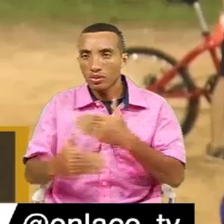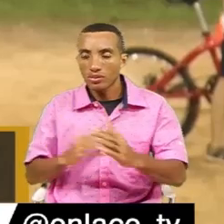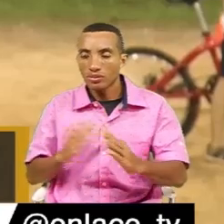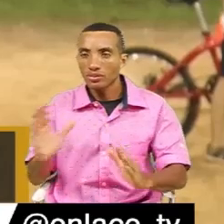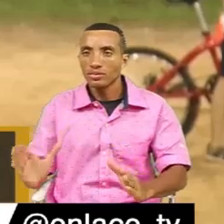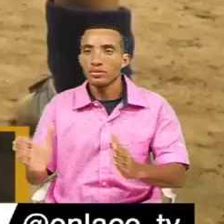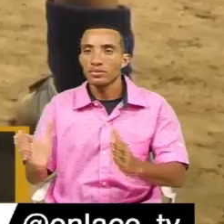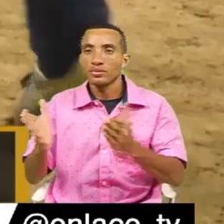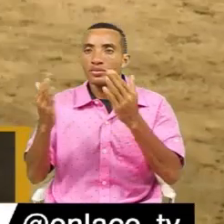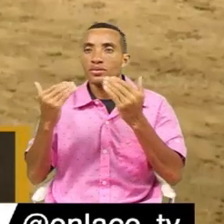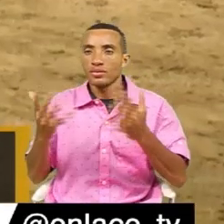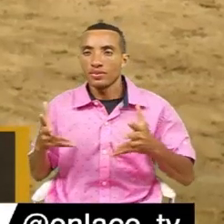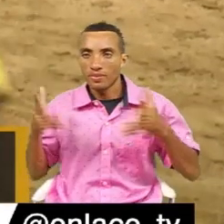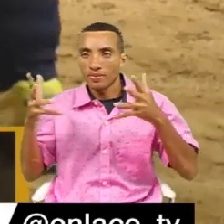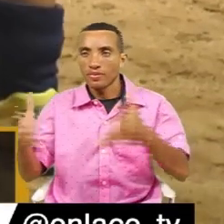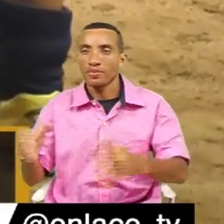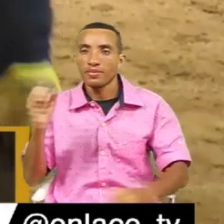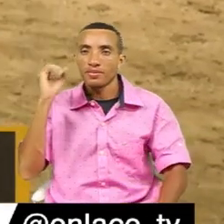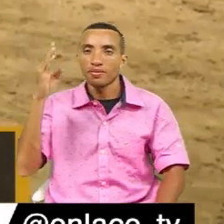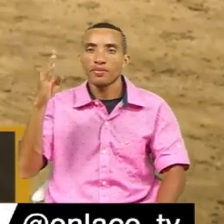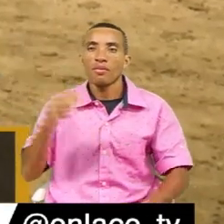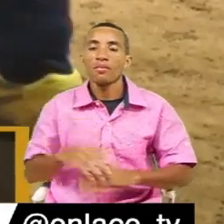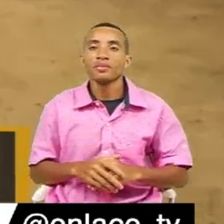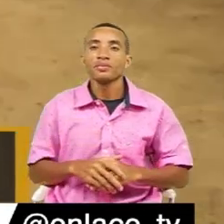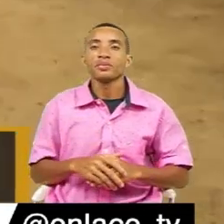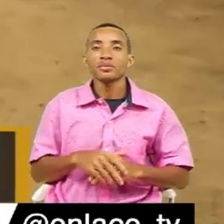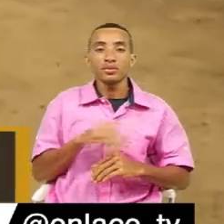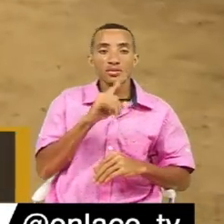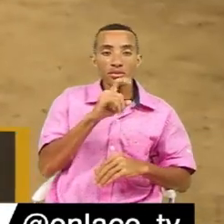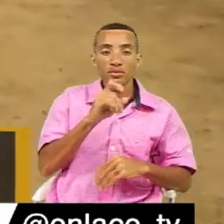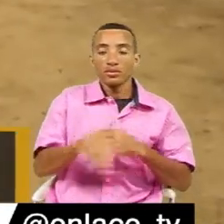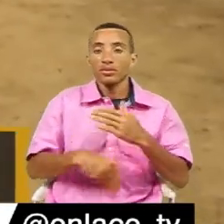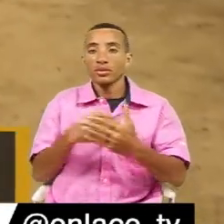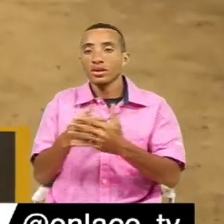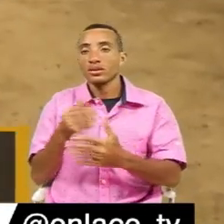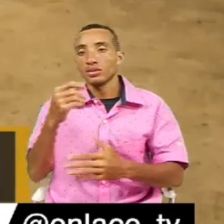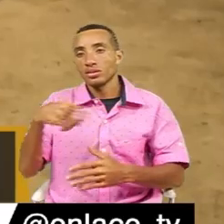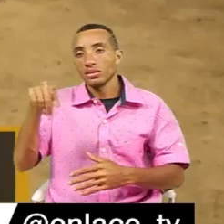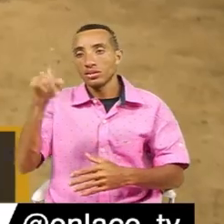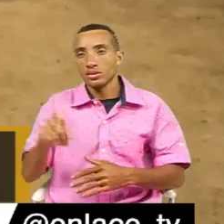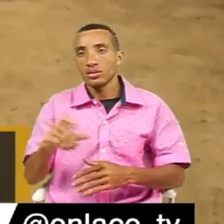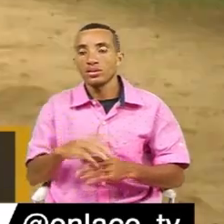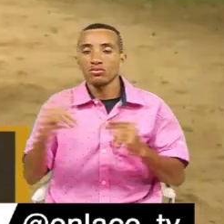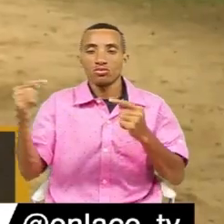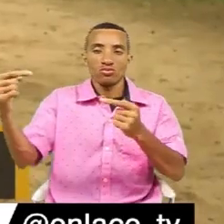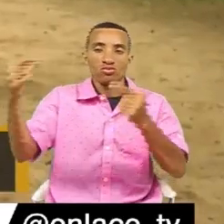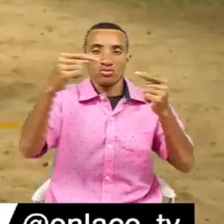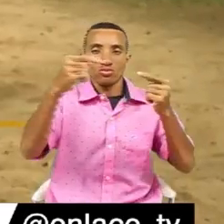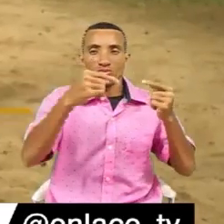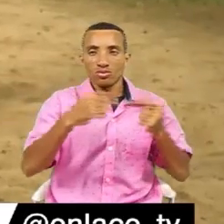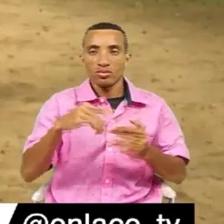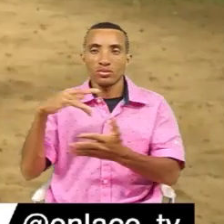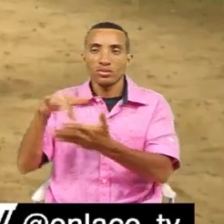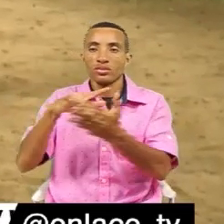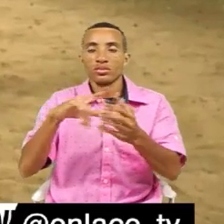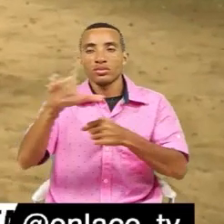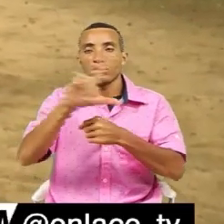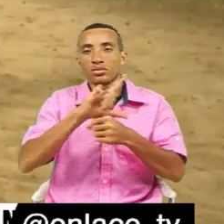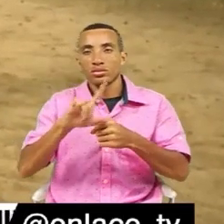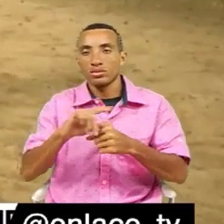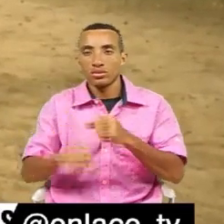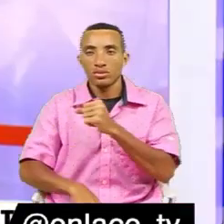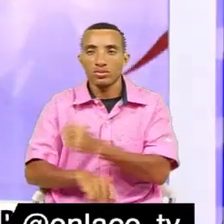mejorando y aportando al club. Futbolistas de 6 a 16 años de edad compiten en los campeonatos municipales de esta disciplina deportiva.